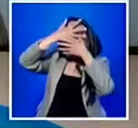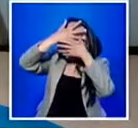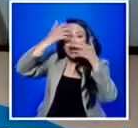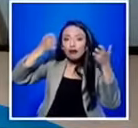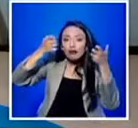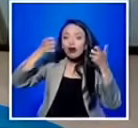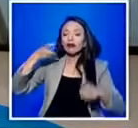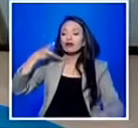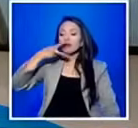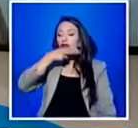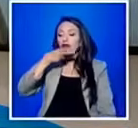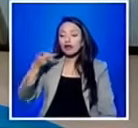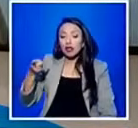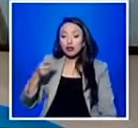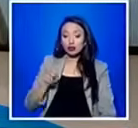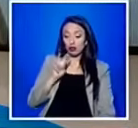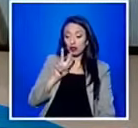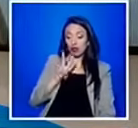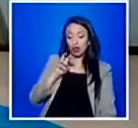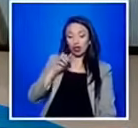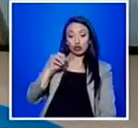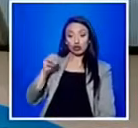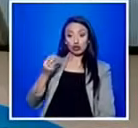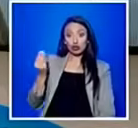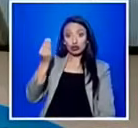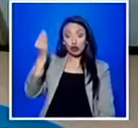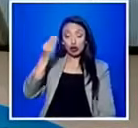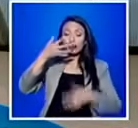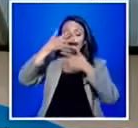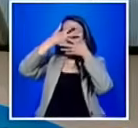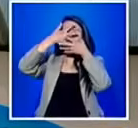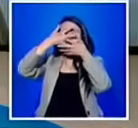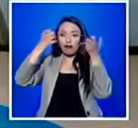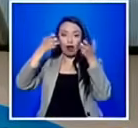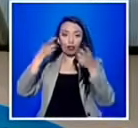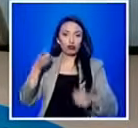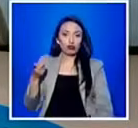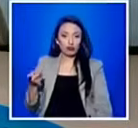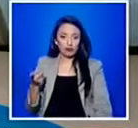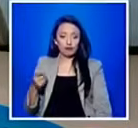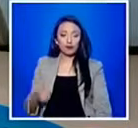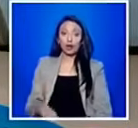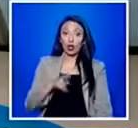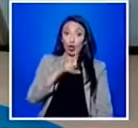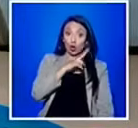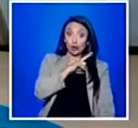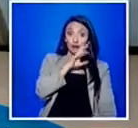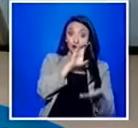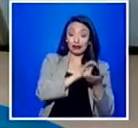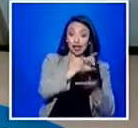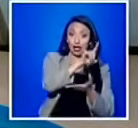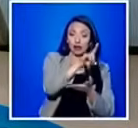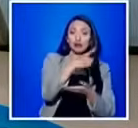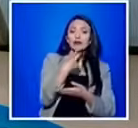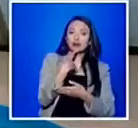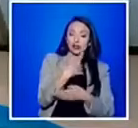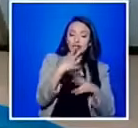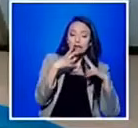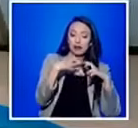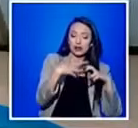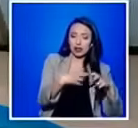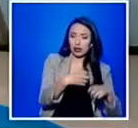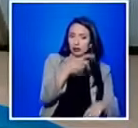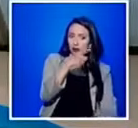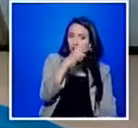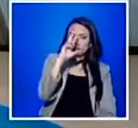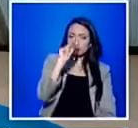engañar. 200 jóvenes han sido ya afectados. Las autoridades de la institución iniciarán, de hecho, un proceso de investigación para saber